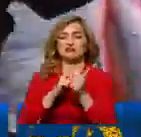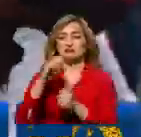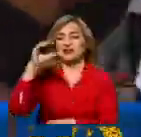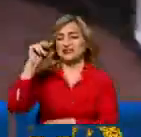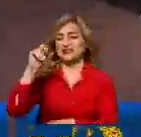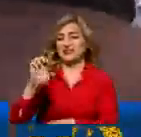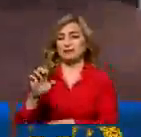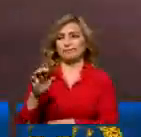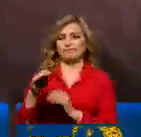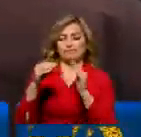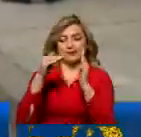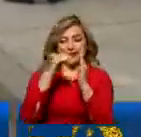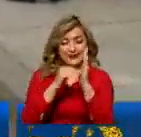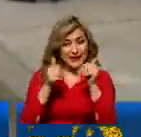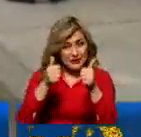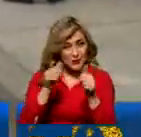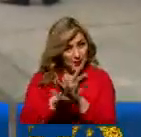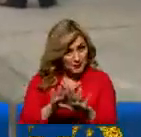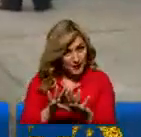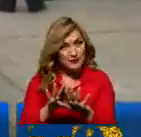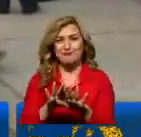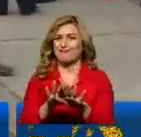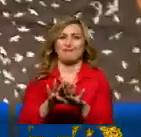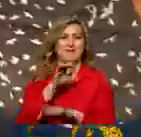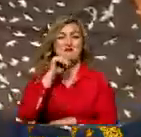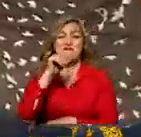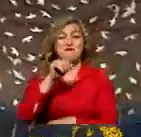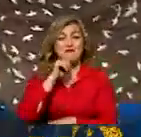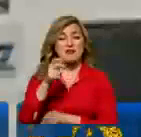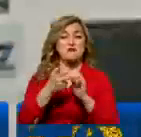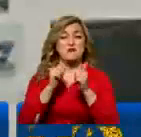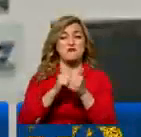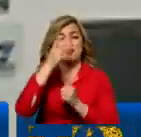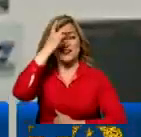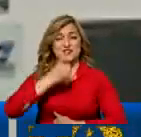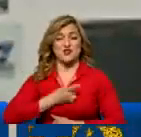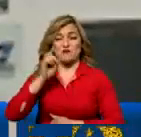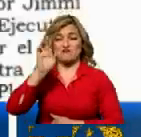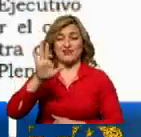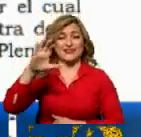aún no cierra las listas definitivas de candidatos y todavía debe el Pleno resolver las sentencias